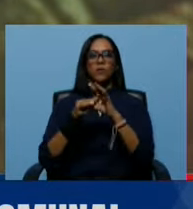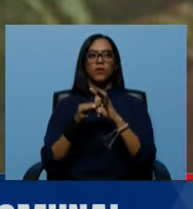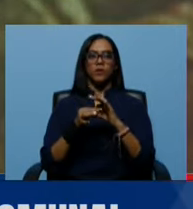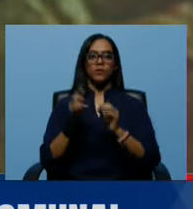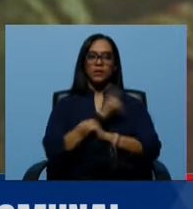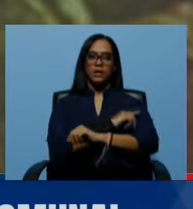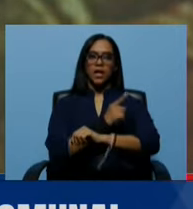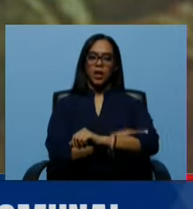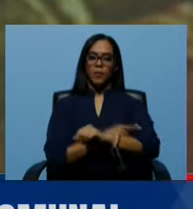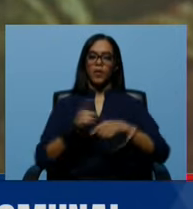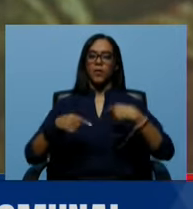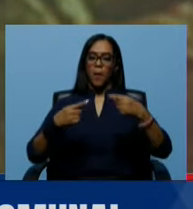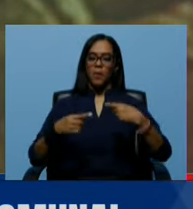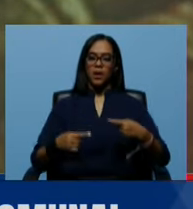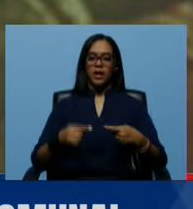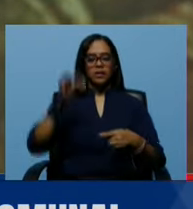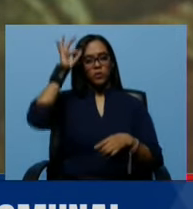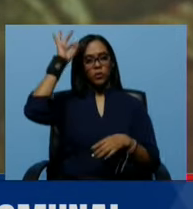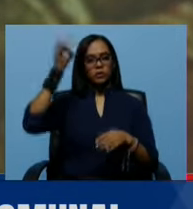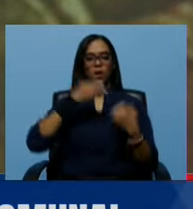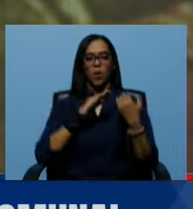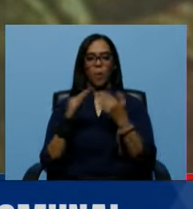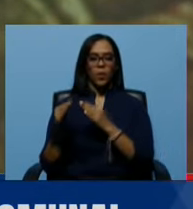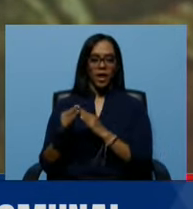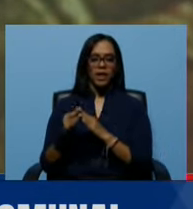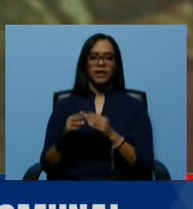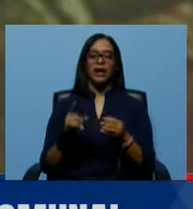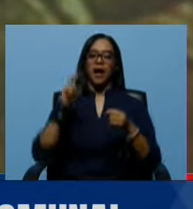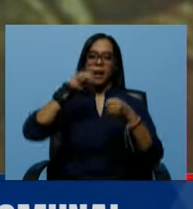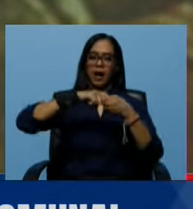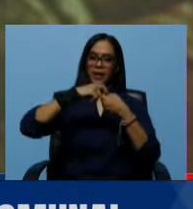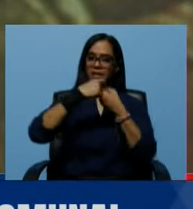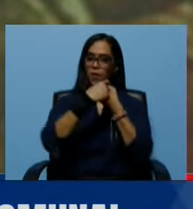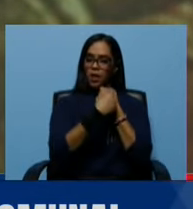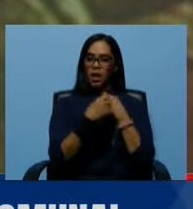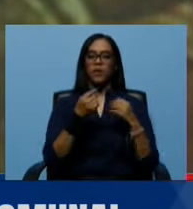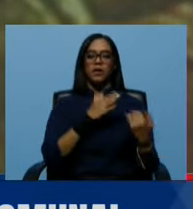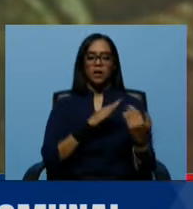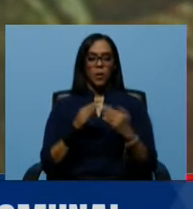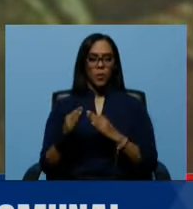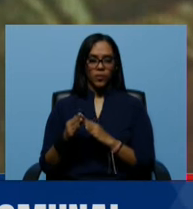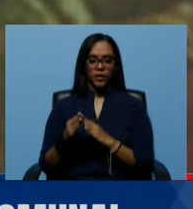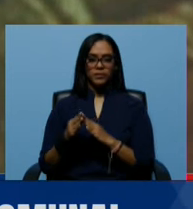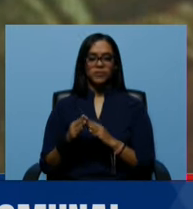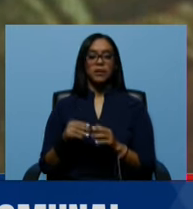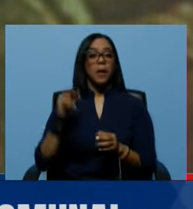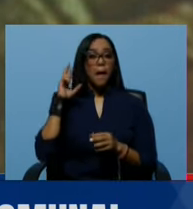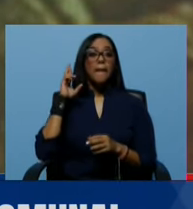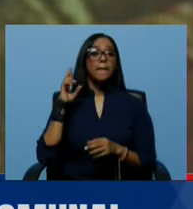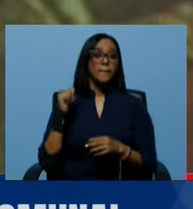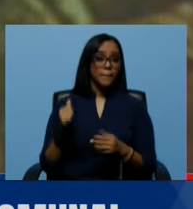poder popular en sus consejos comunales, articulados en las comunas, para